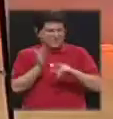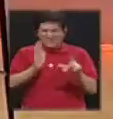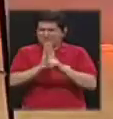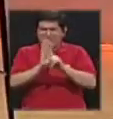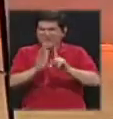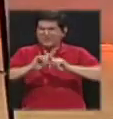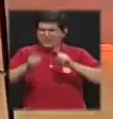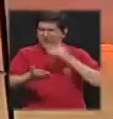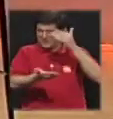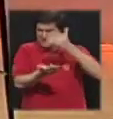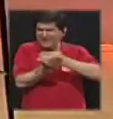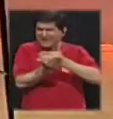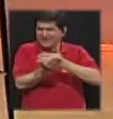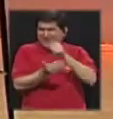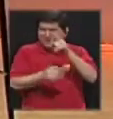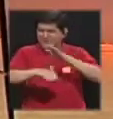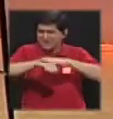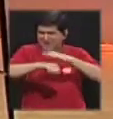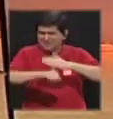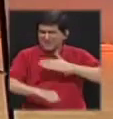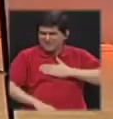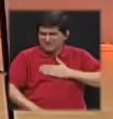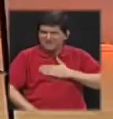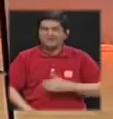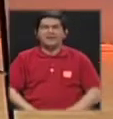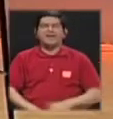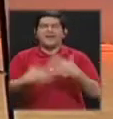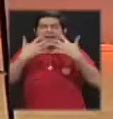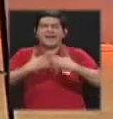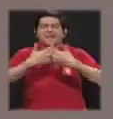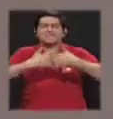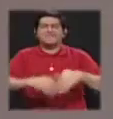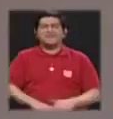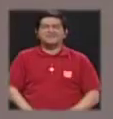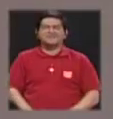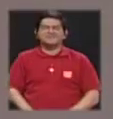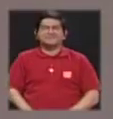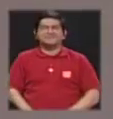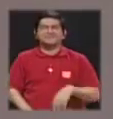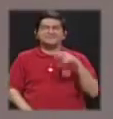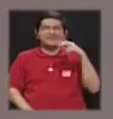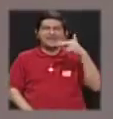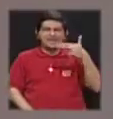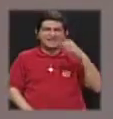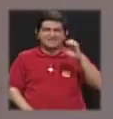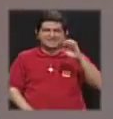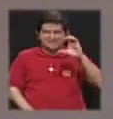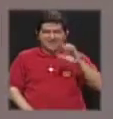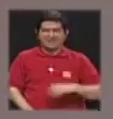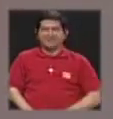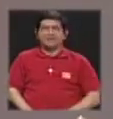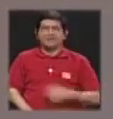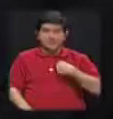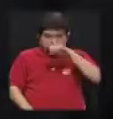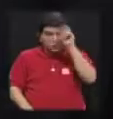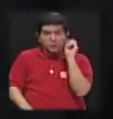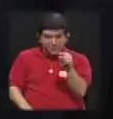Pero detengámonos un momento, si usted me lo permite, en la empresa CHECK. Que es un tema que le iba a consultar, porque